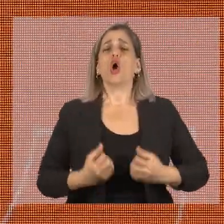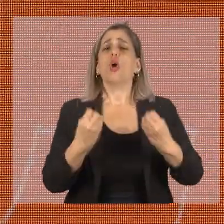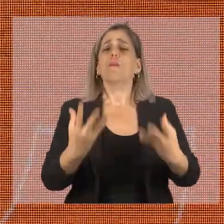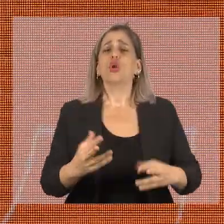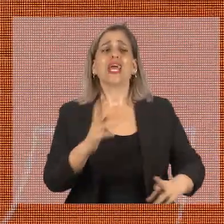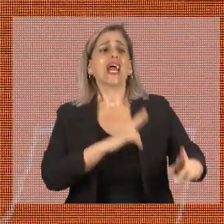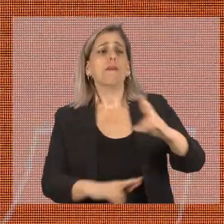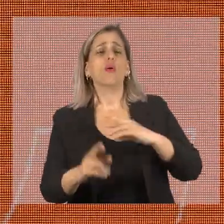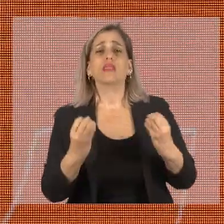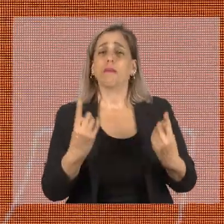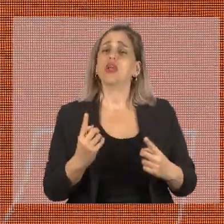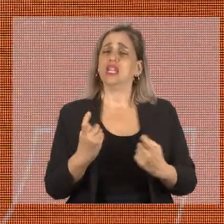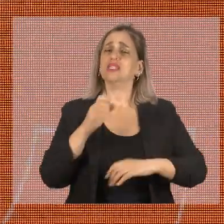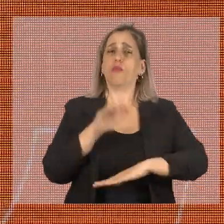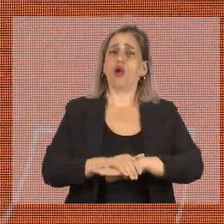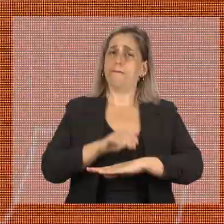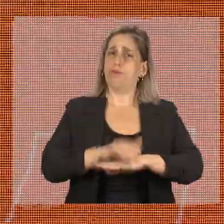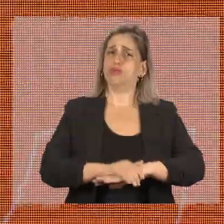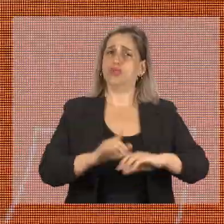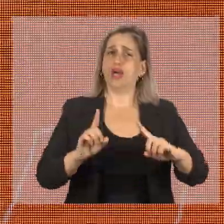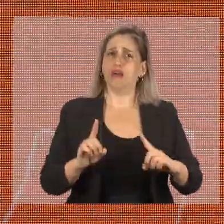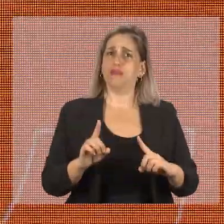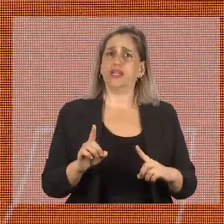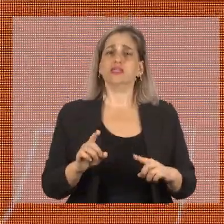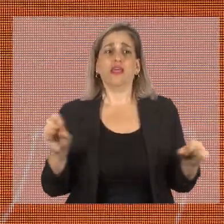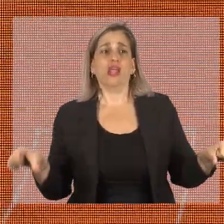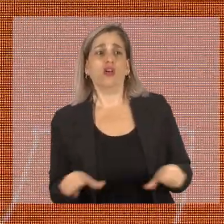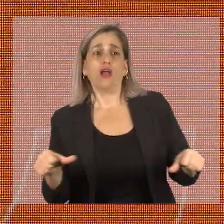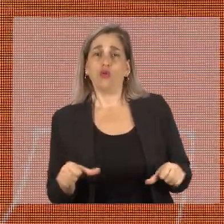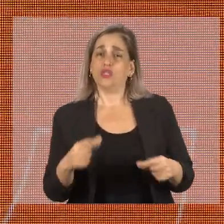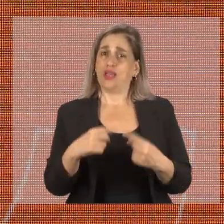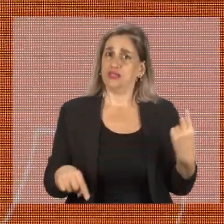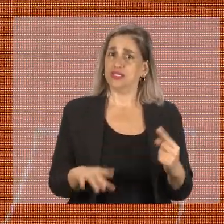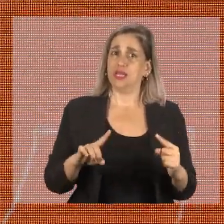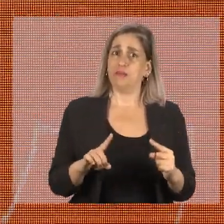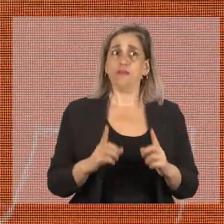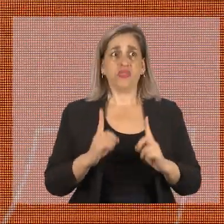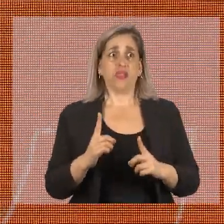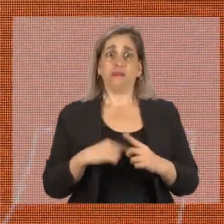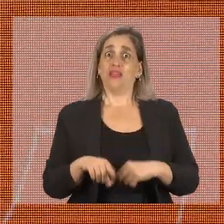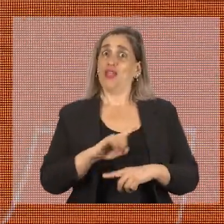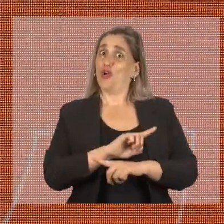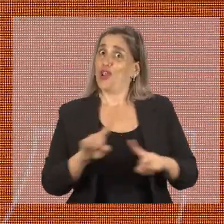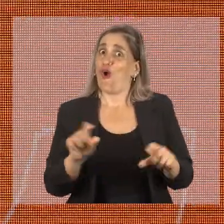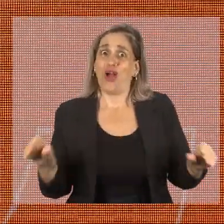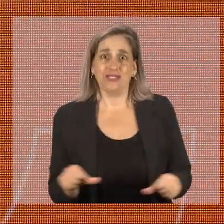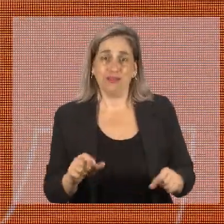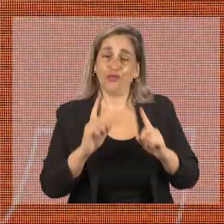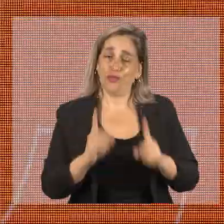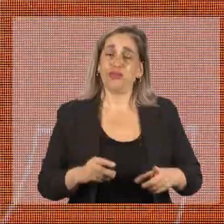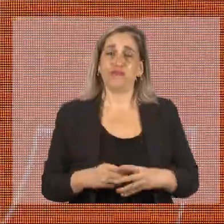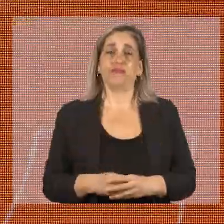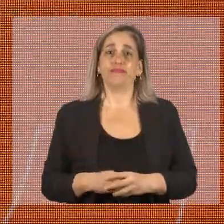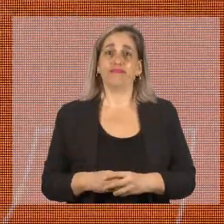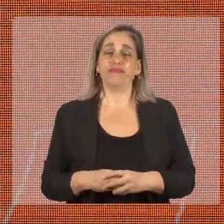¿Por qué tiene que ser contestado? Porque hay que hacerse responsable de los actos y de las omisiones.